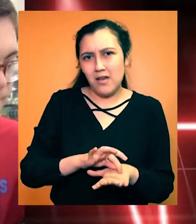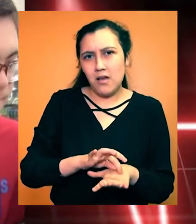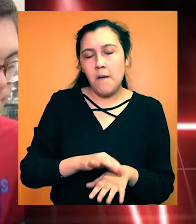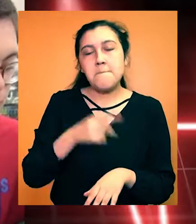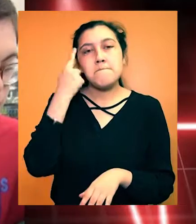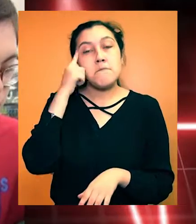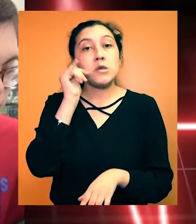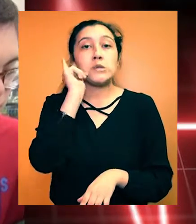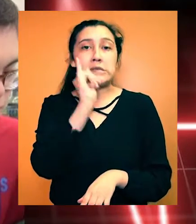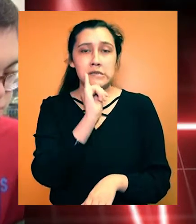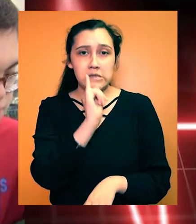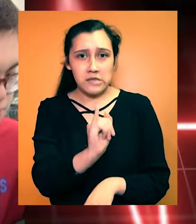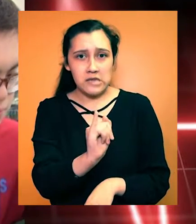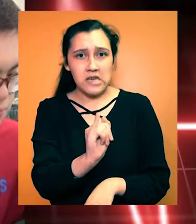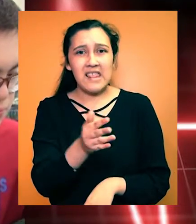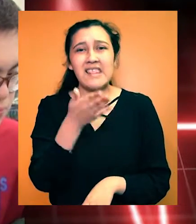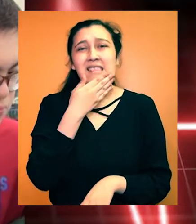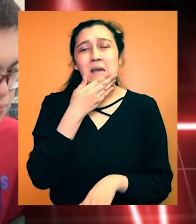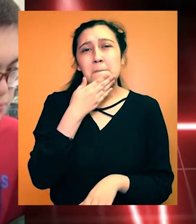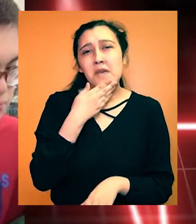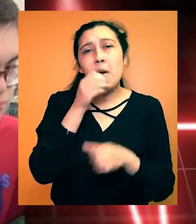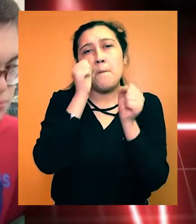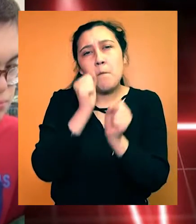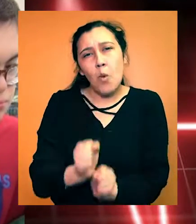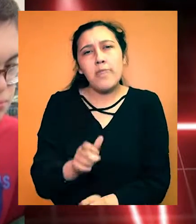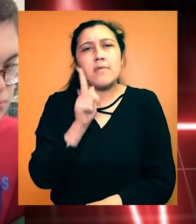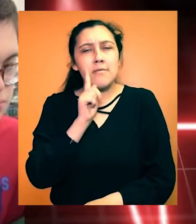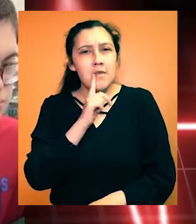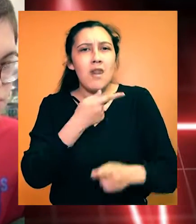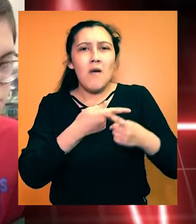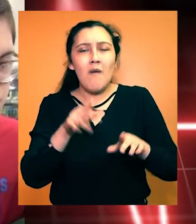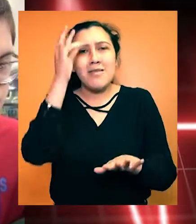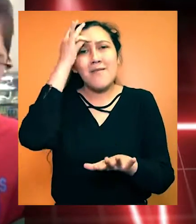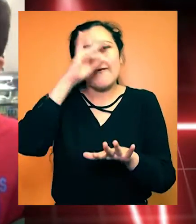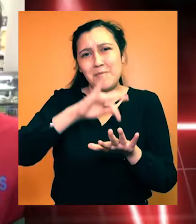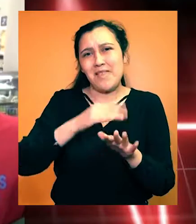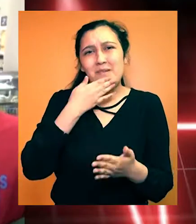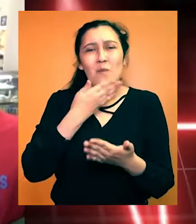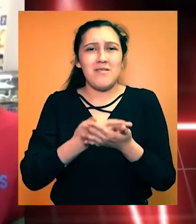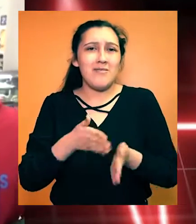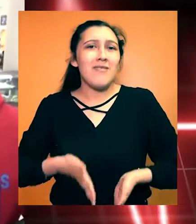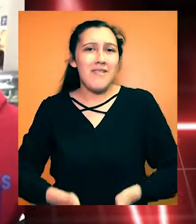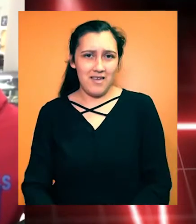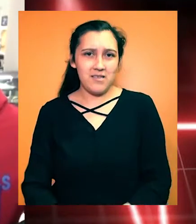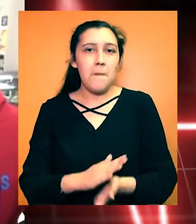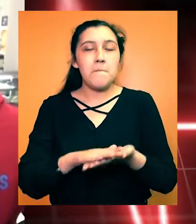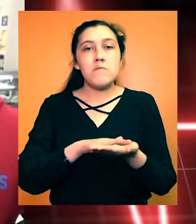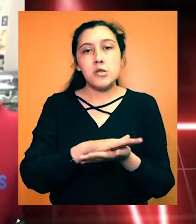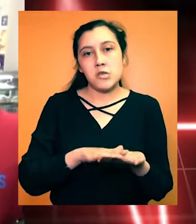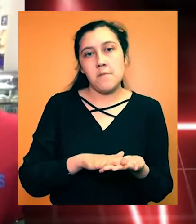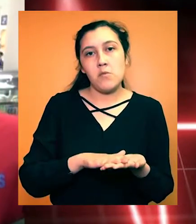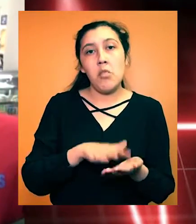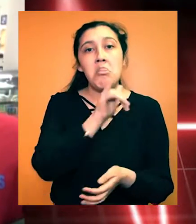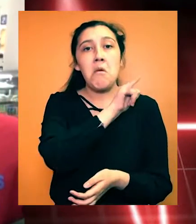sí sabemos que asociado al cromosoma 21 tienen patologías que desde el nacimiento hay que descartar. Habiendo ya descartado